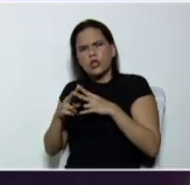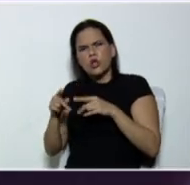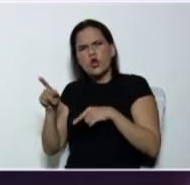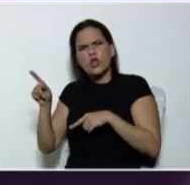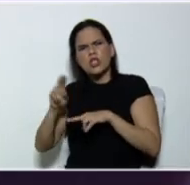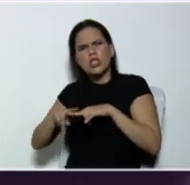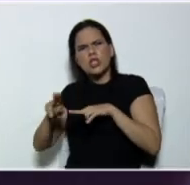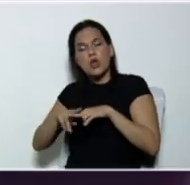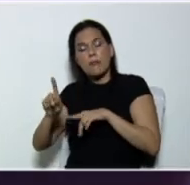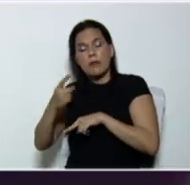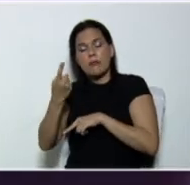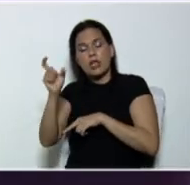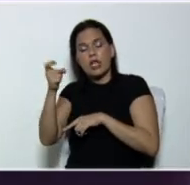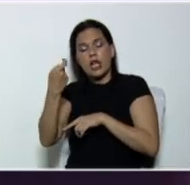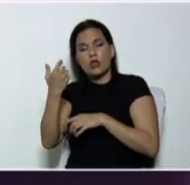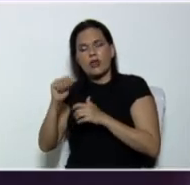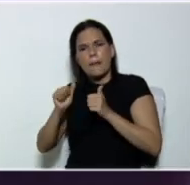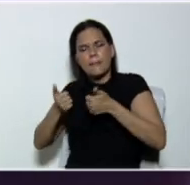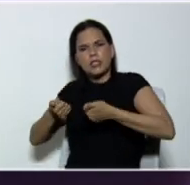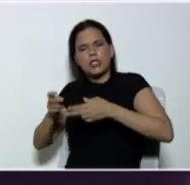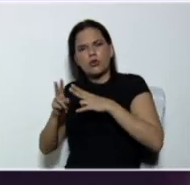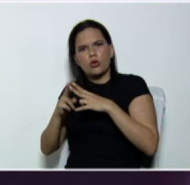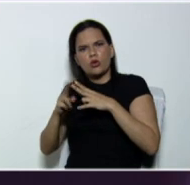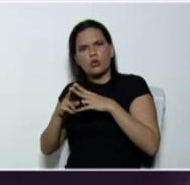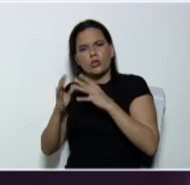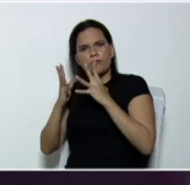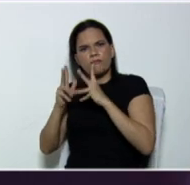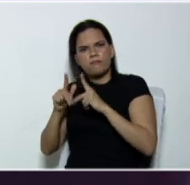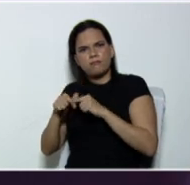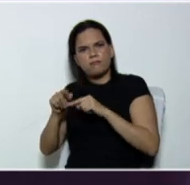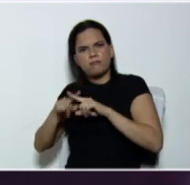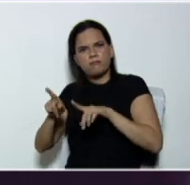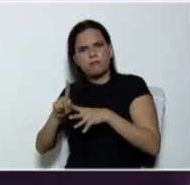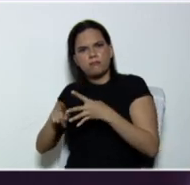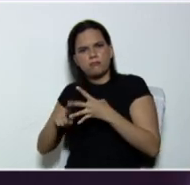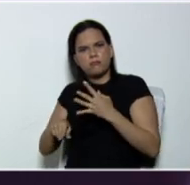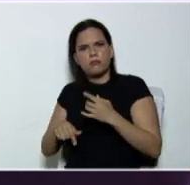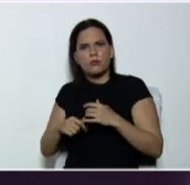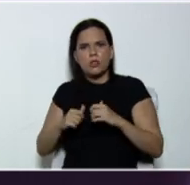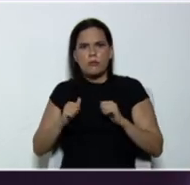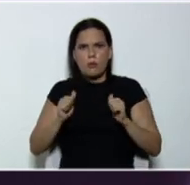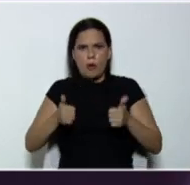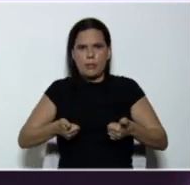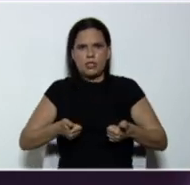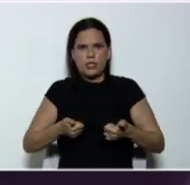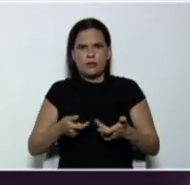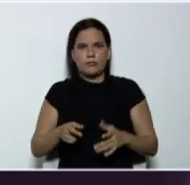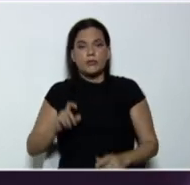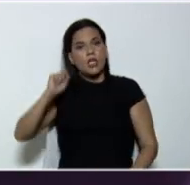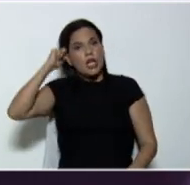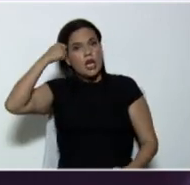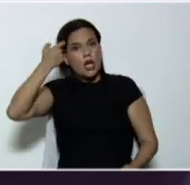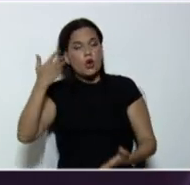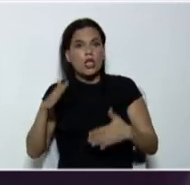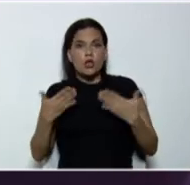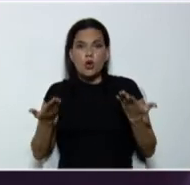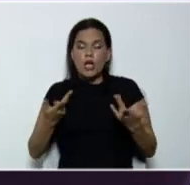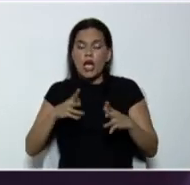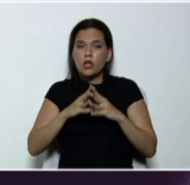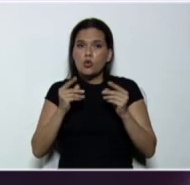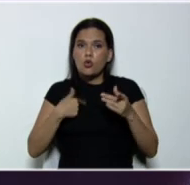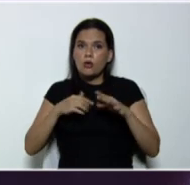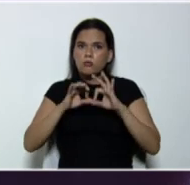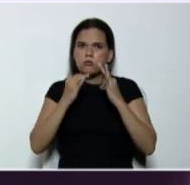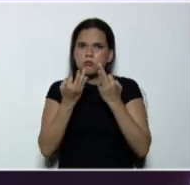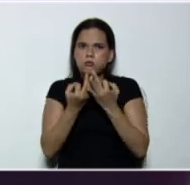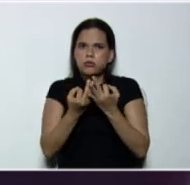en preescolar, en la educación inicial. Por supuesto. Vamos a iniciar, Heiler. Ok, Jenny, recordando que a todas las familias,